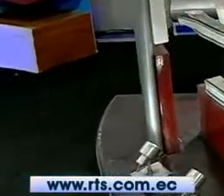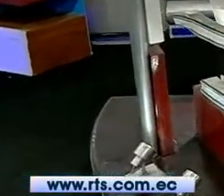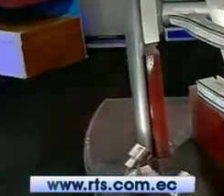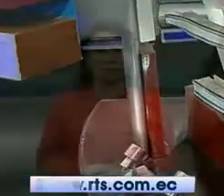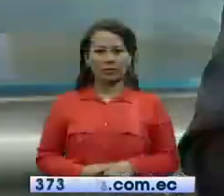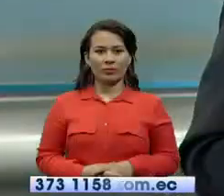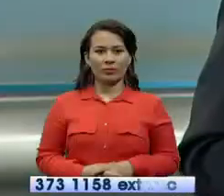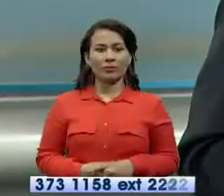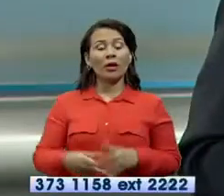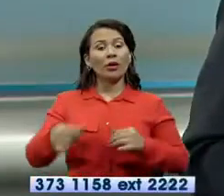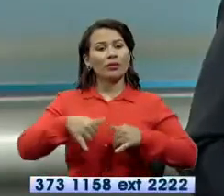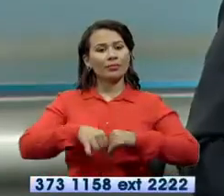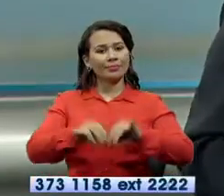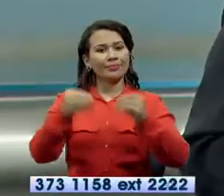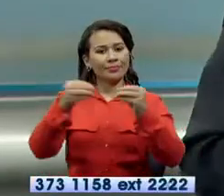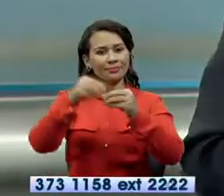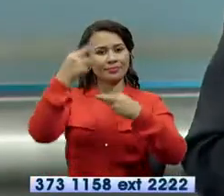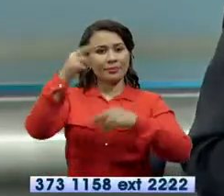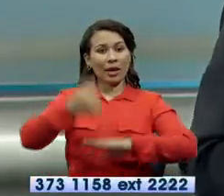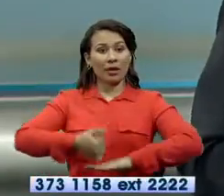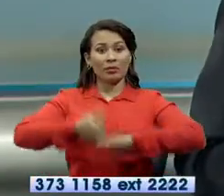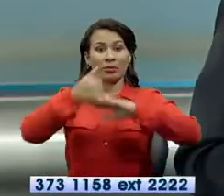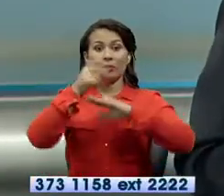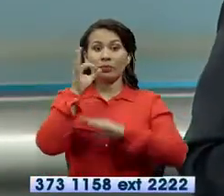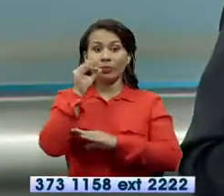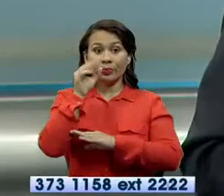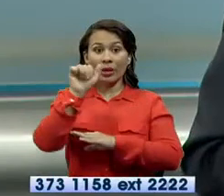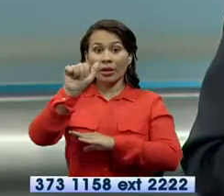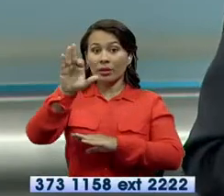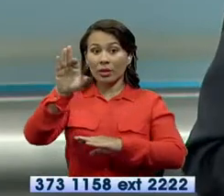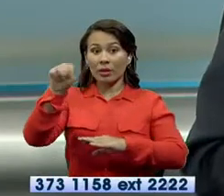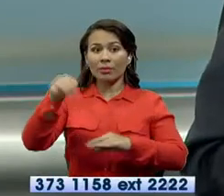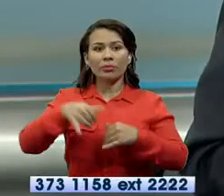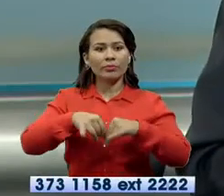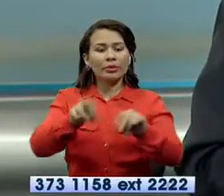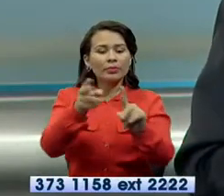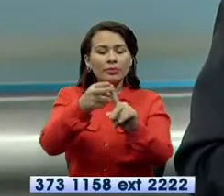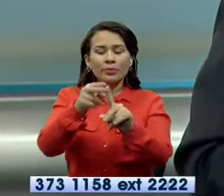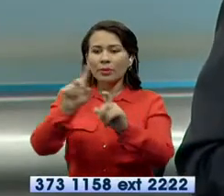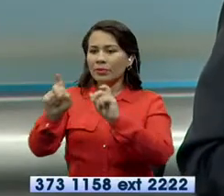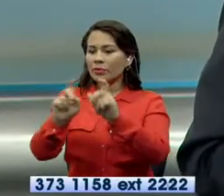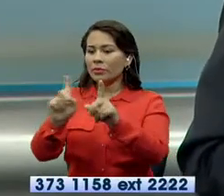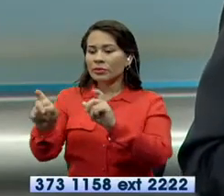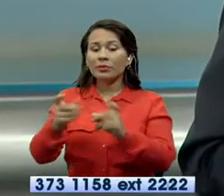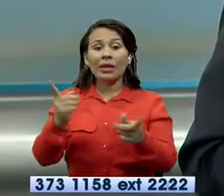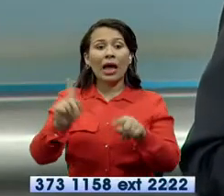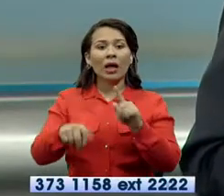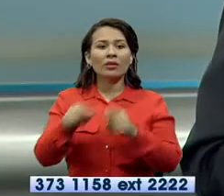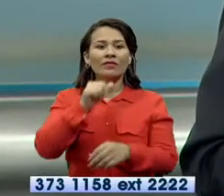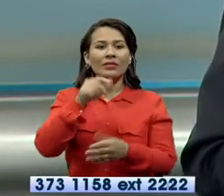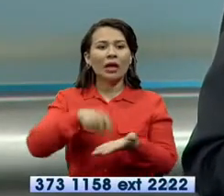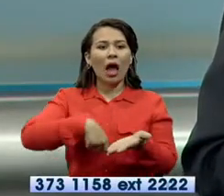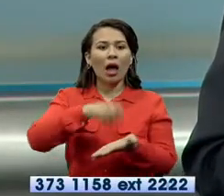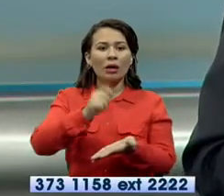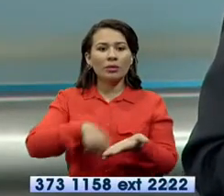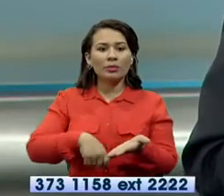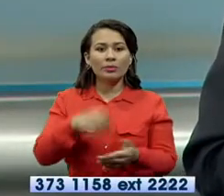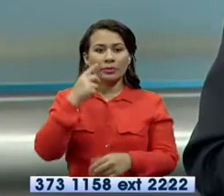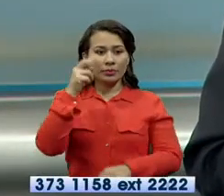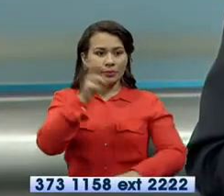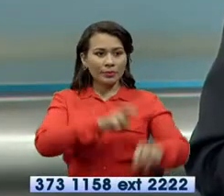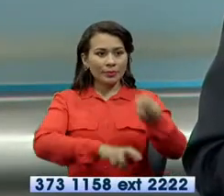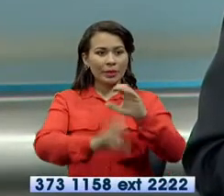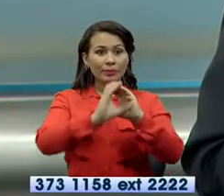Estamos de regreso, continuamos con la información. La Autoridad de Tránsito Municipal, ATM, continúa censando a las unidades que no aprobaron en primera instancia la verificación